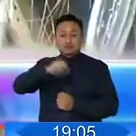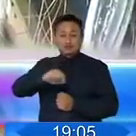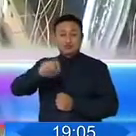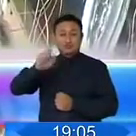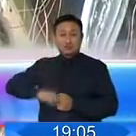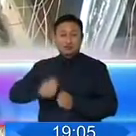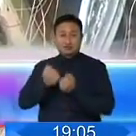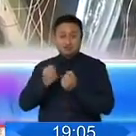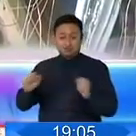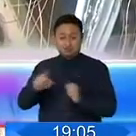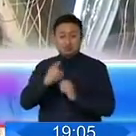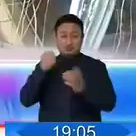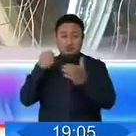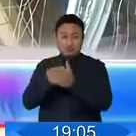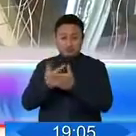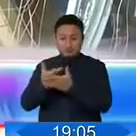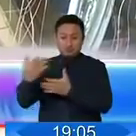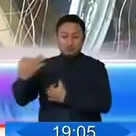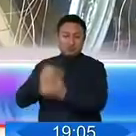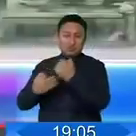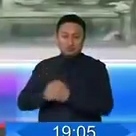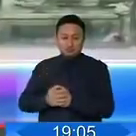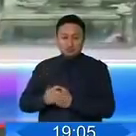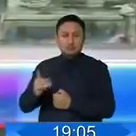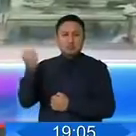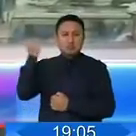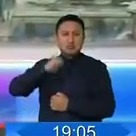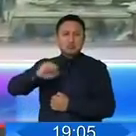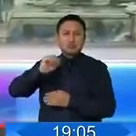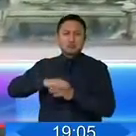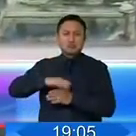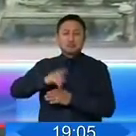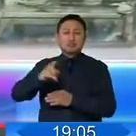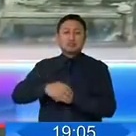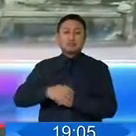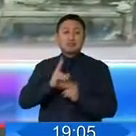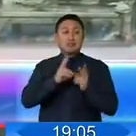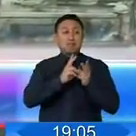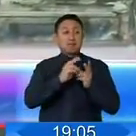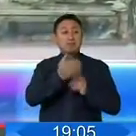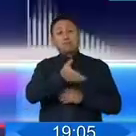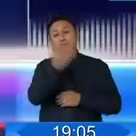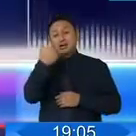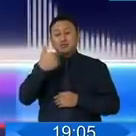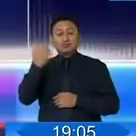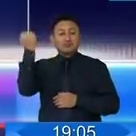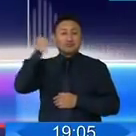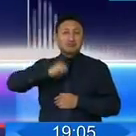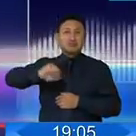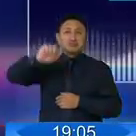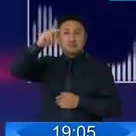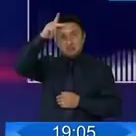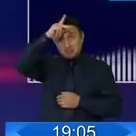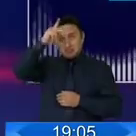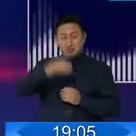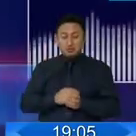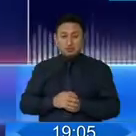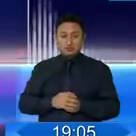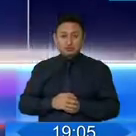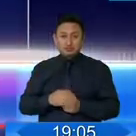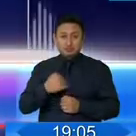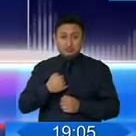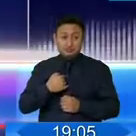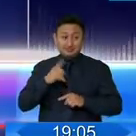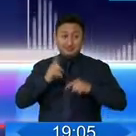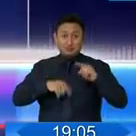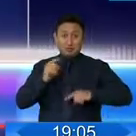del accidente de tránsito, indicó que el viaje se dio por una invitación de una vecina a un paseo a Perú. Mi amiga me pidió el favor